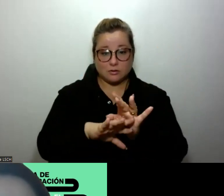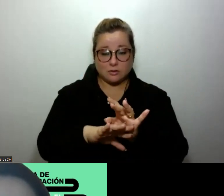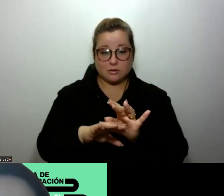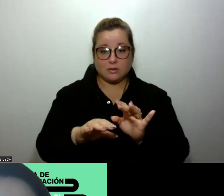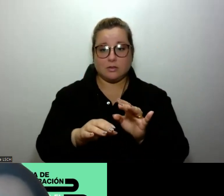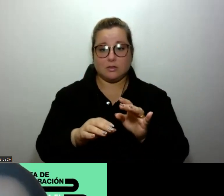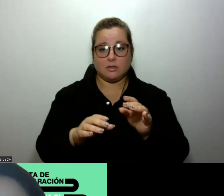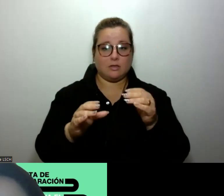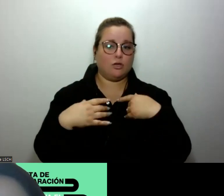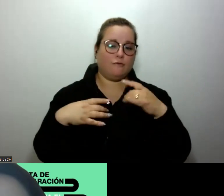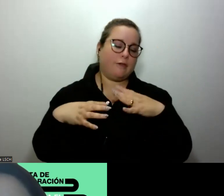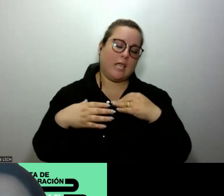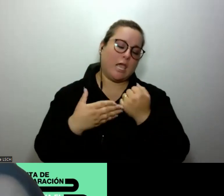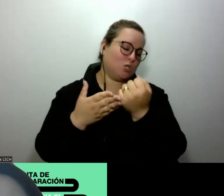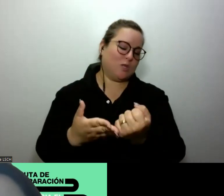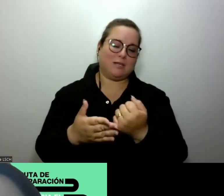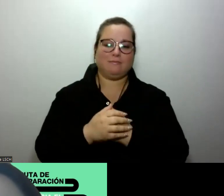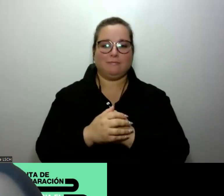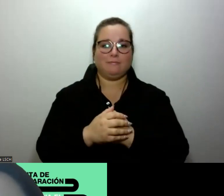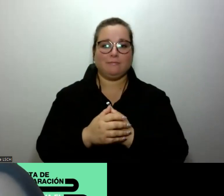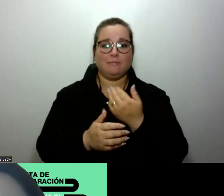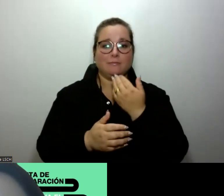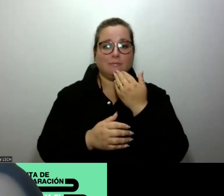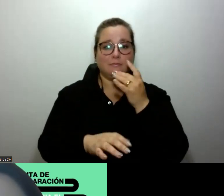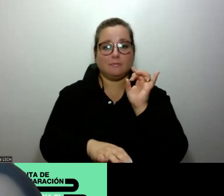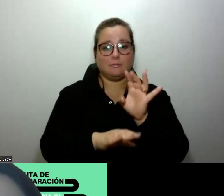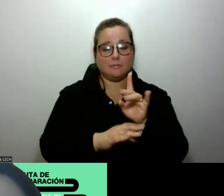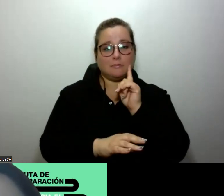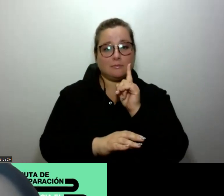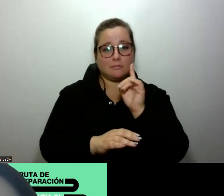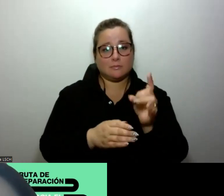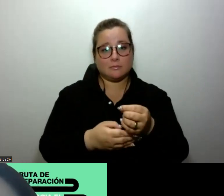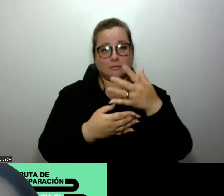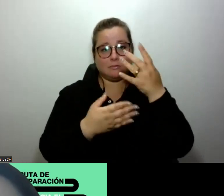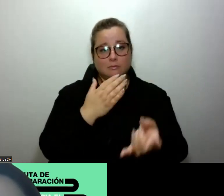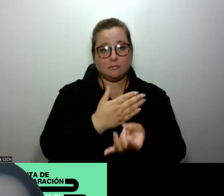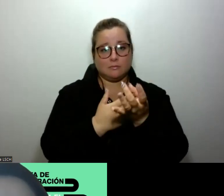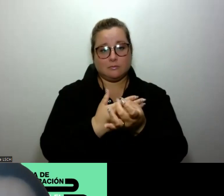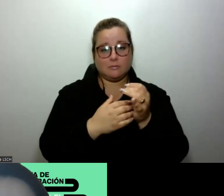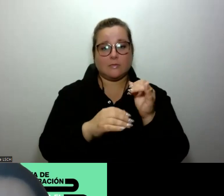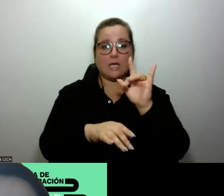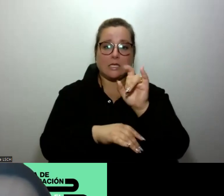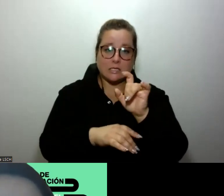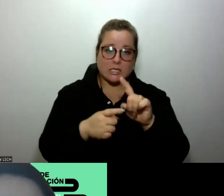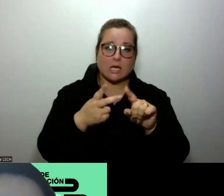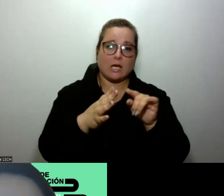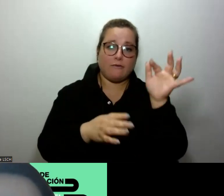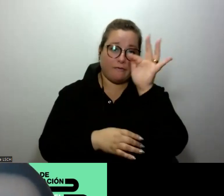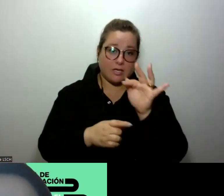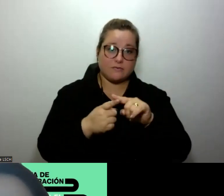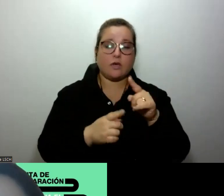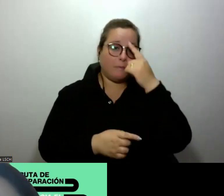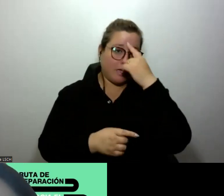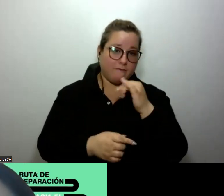escríbanme feliz de poder ayudar s Yo también dejé en el chat eh nuestro Instagram Facebook y linkedin